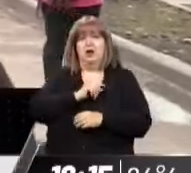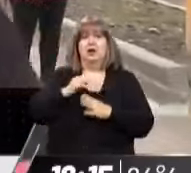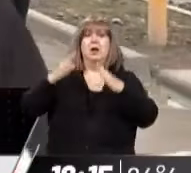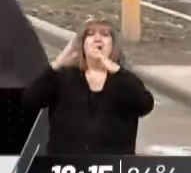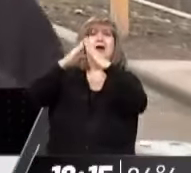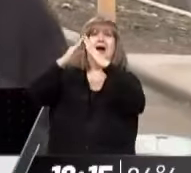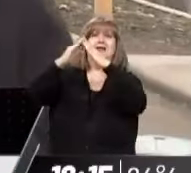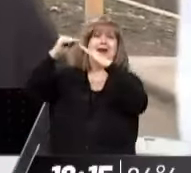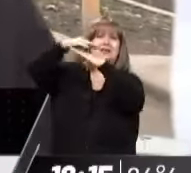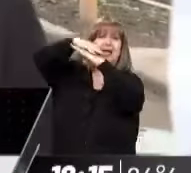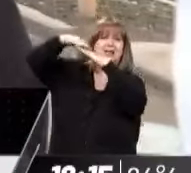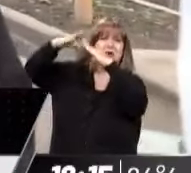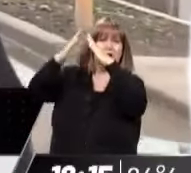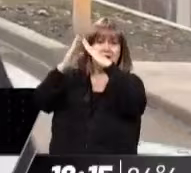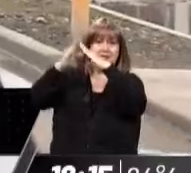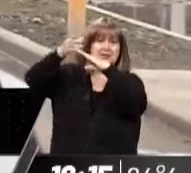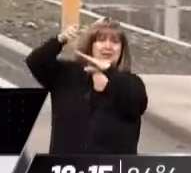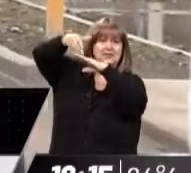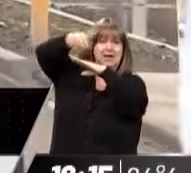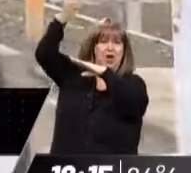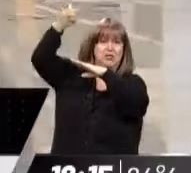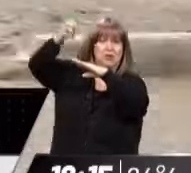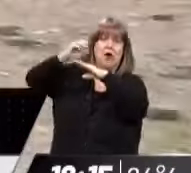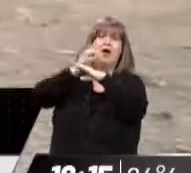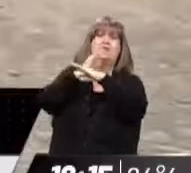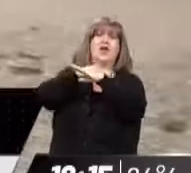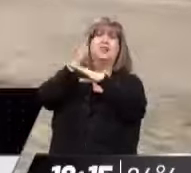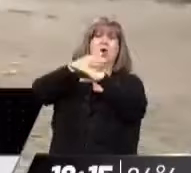lo mínimo. Más en otros lugares ha hecho mucho.